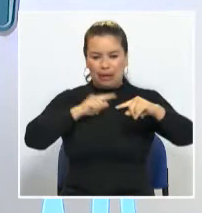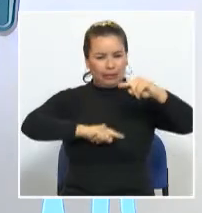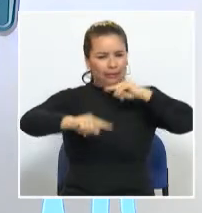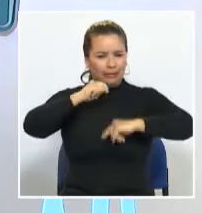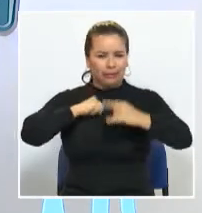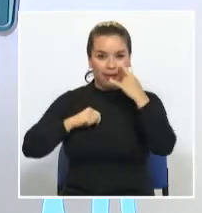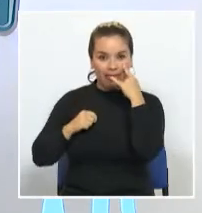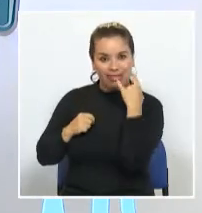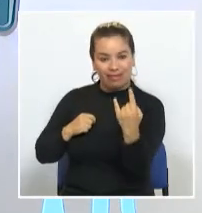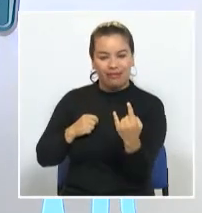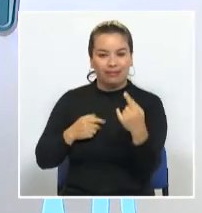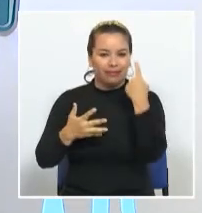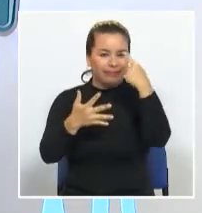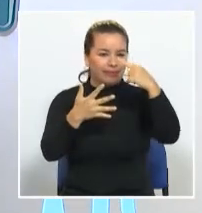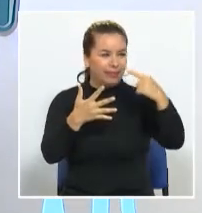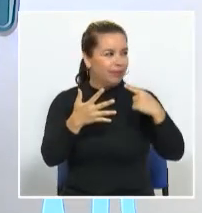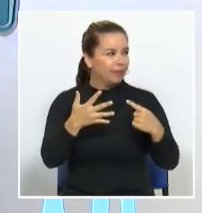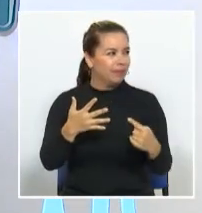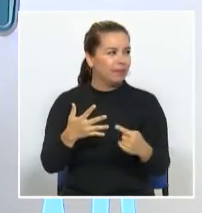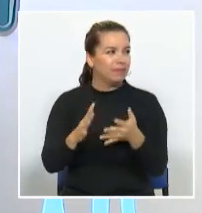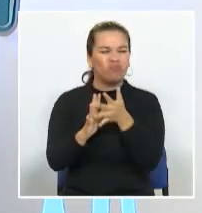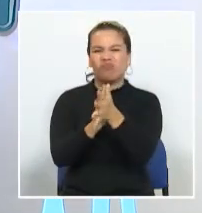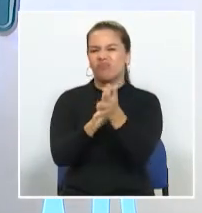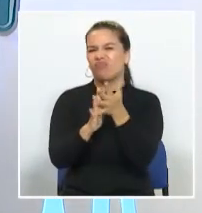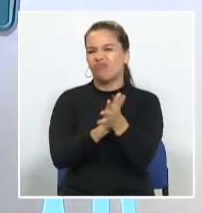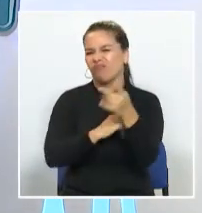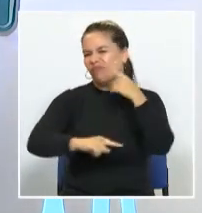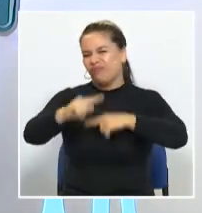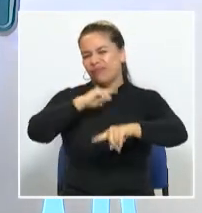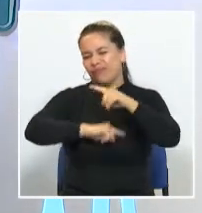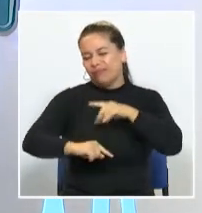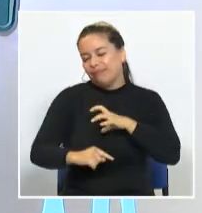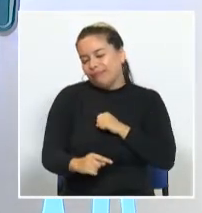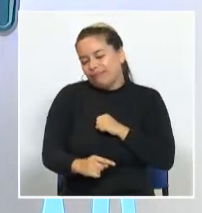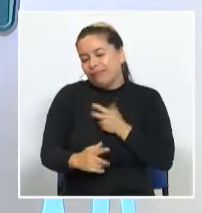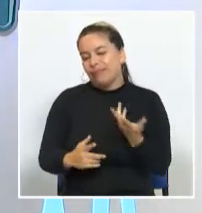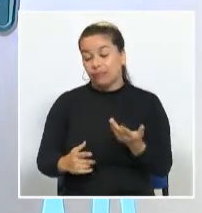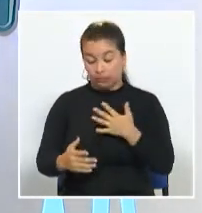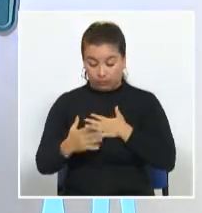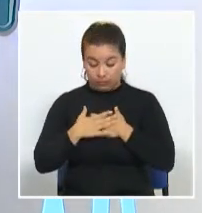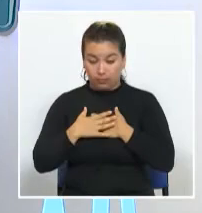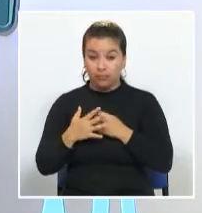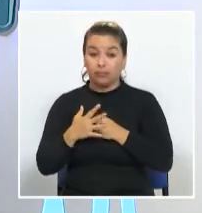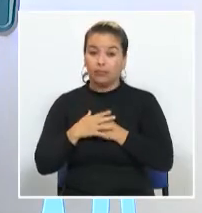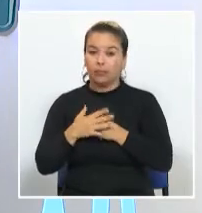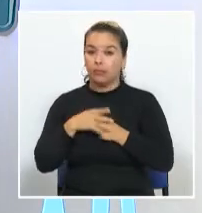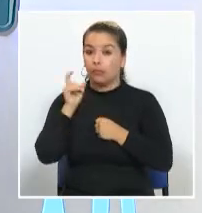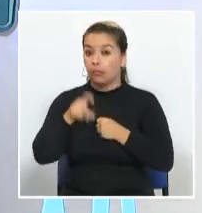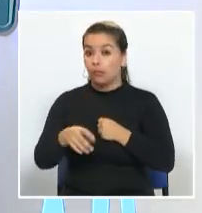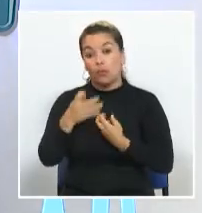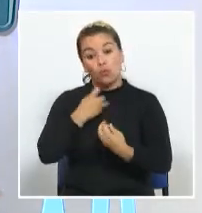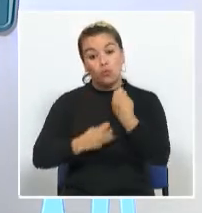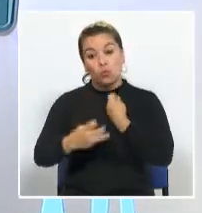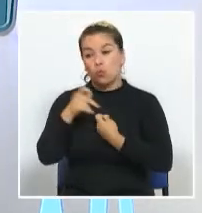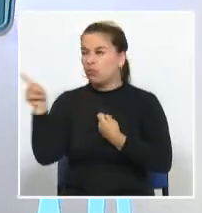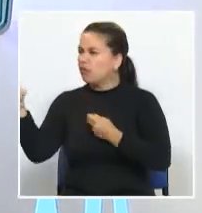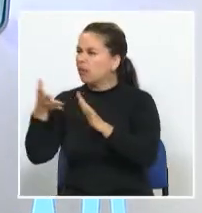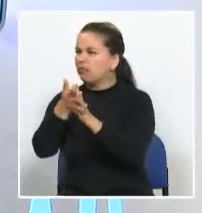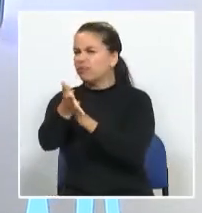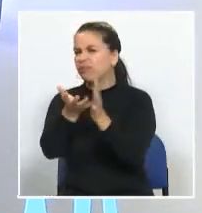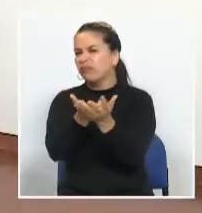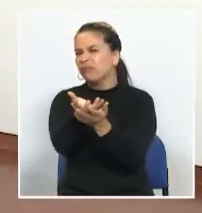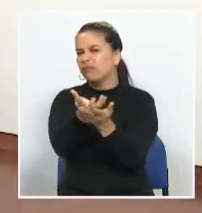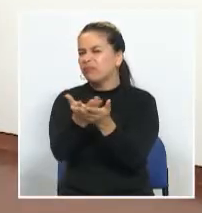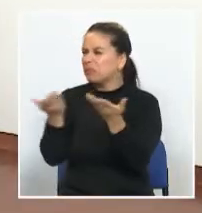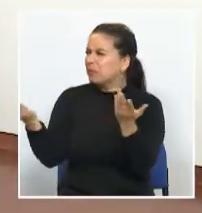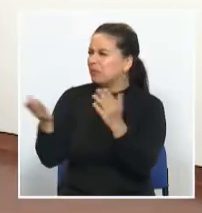de patologías de las cuales podríamos hablar, pero sin lugar a duda nuestro corazón tenemos que empezar a cuidarlo más, doctor. ¿Cuál sería ese mensaje Claro, final?